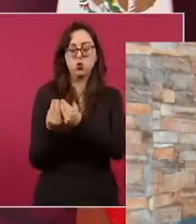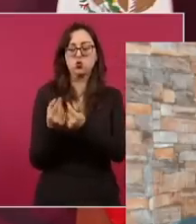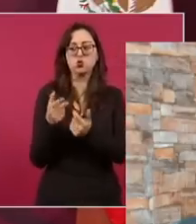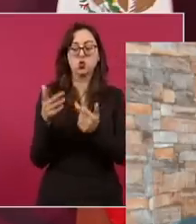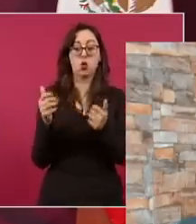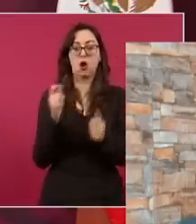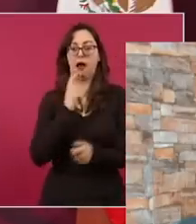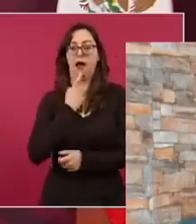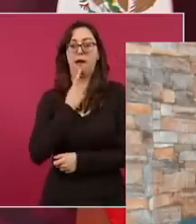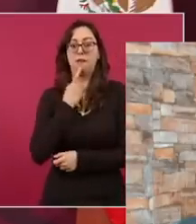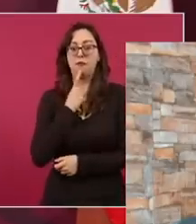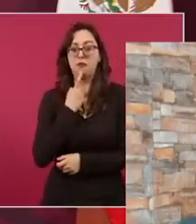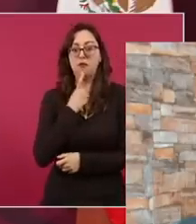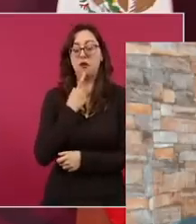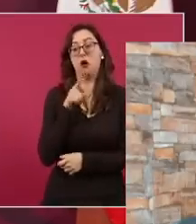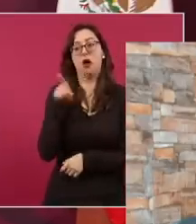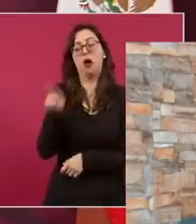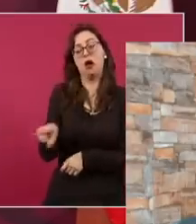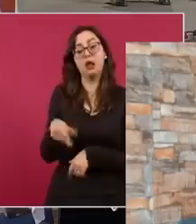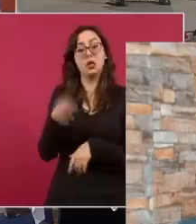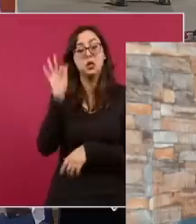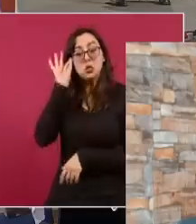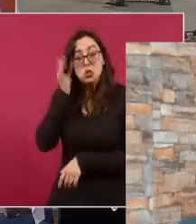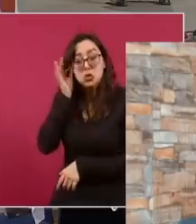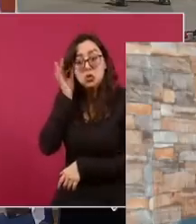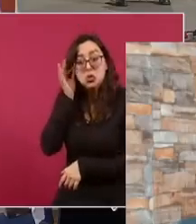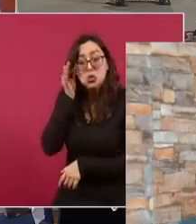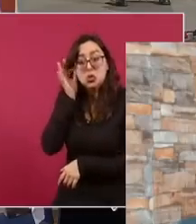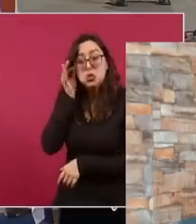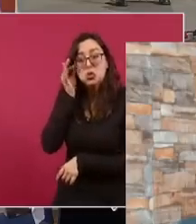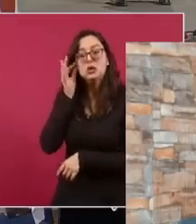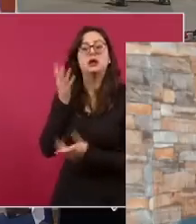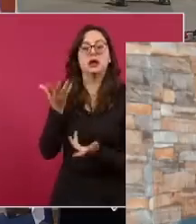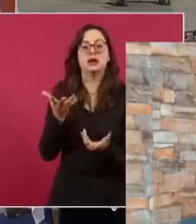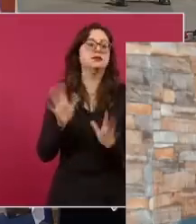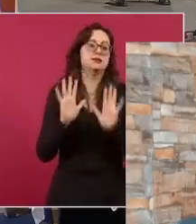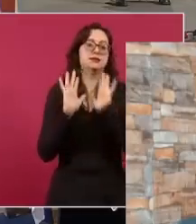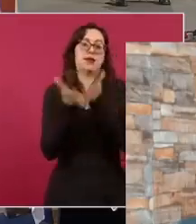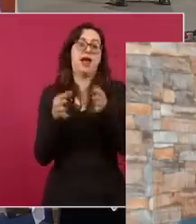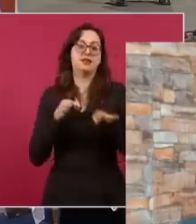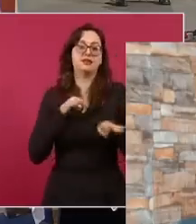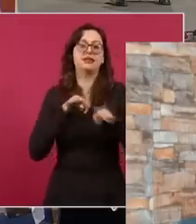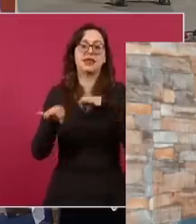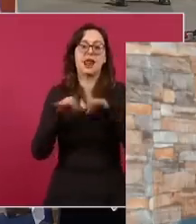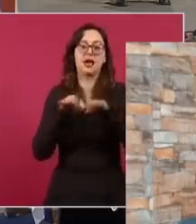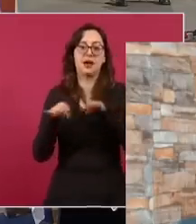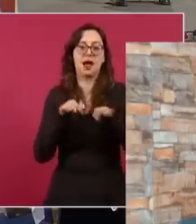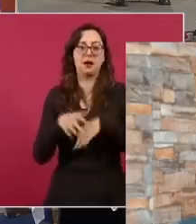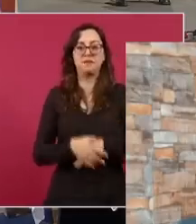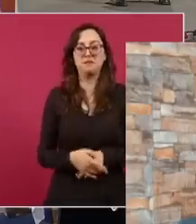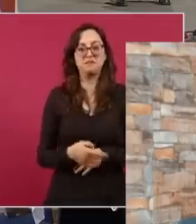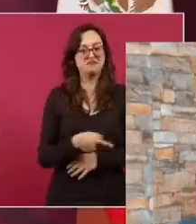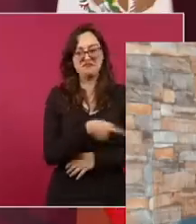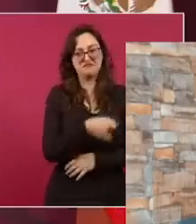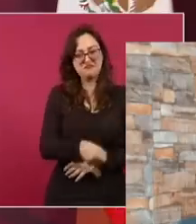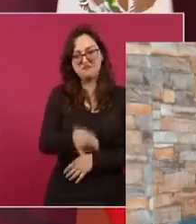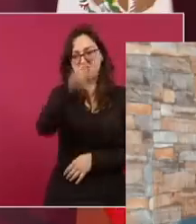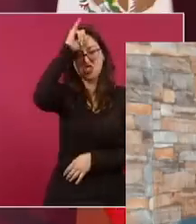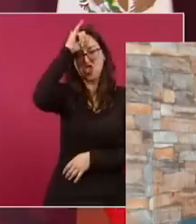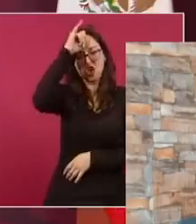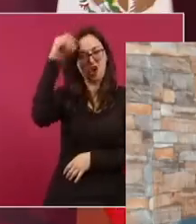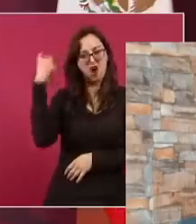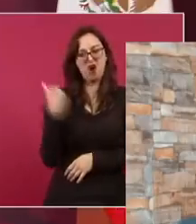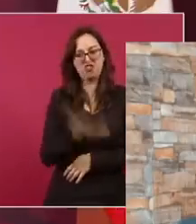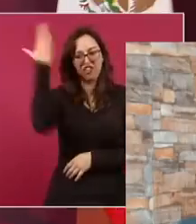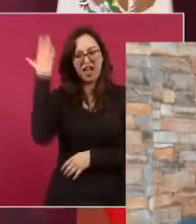lamezuelas. Y es un sectario que se conduce con la idiota idea de que es